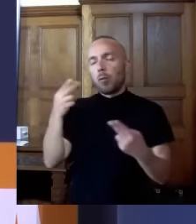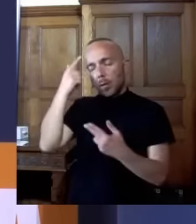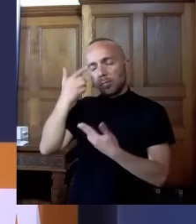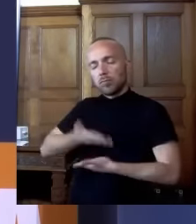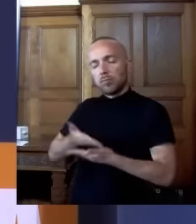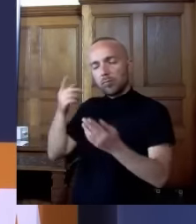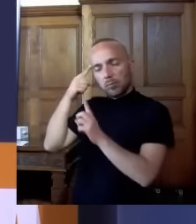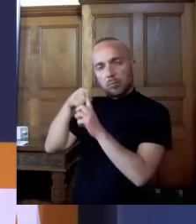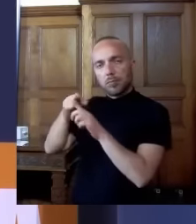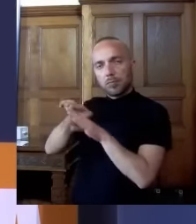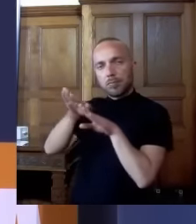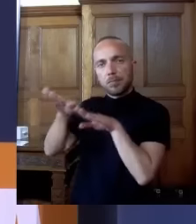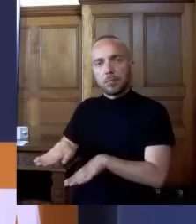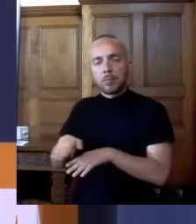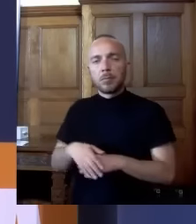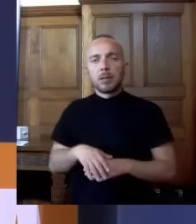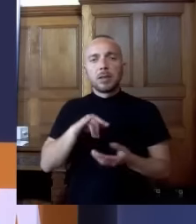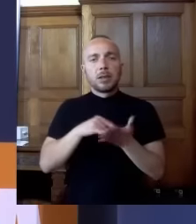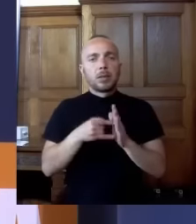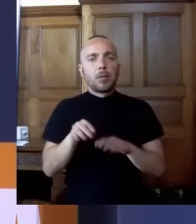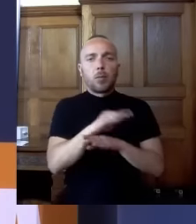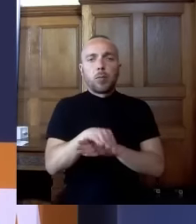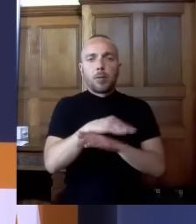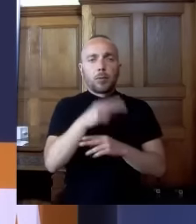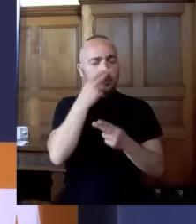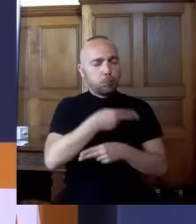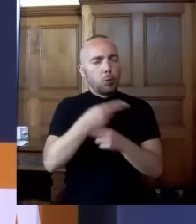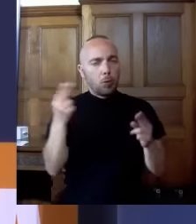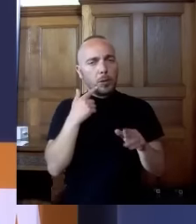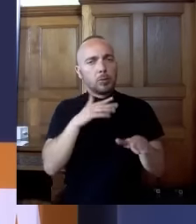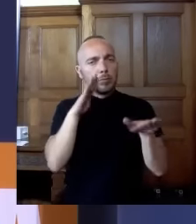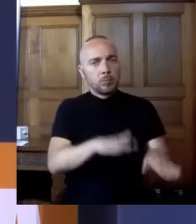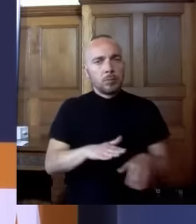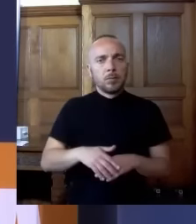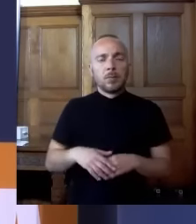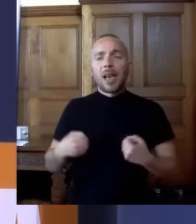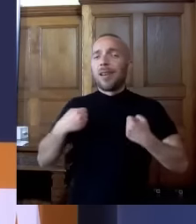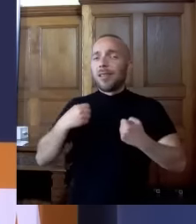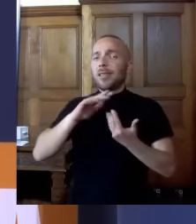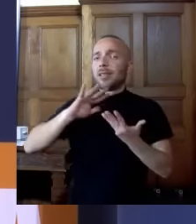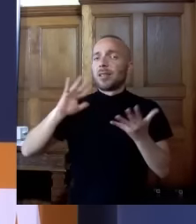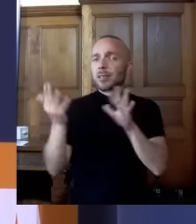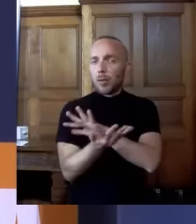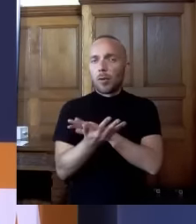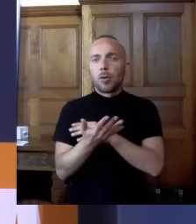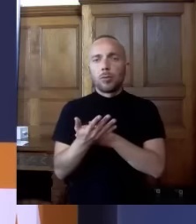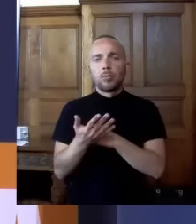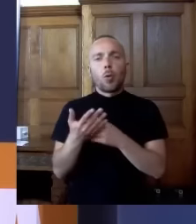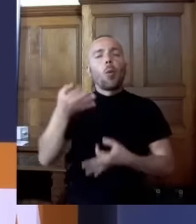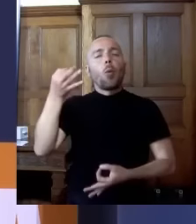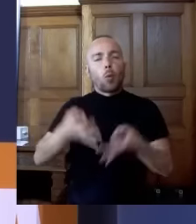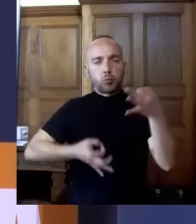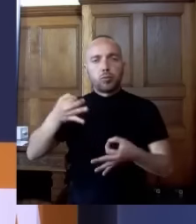dugu zeza sistema publiko sinen dugu eta transio energo justu batean sinen